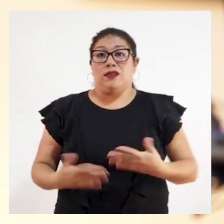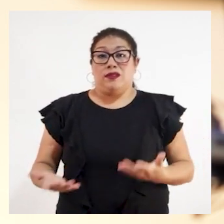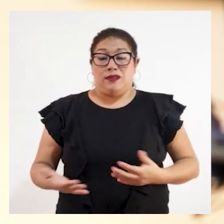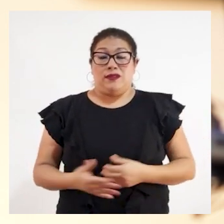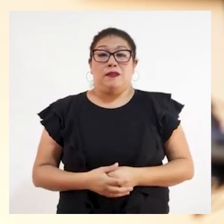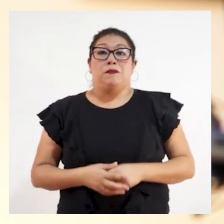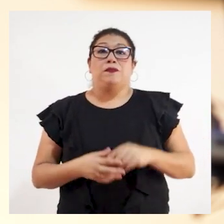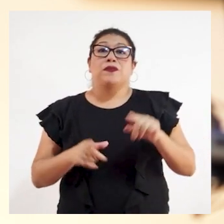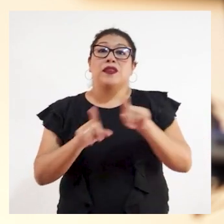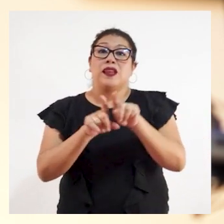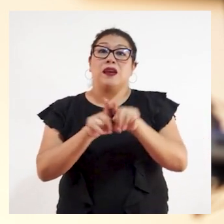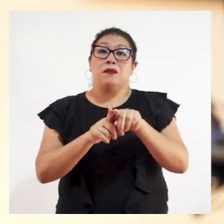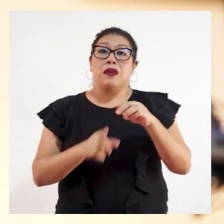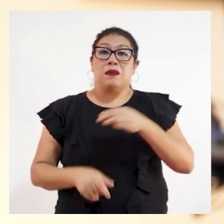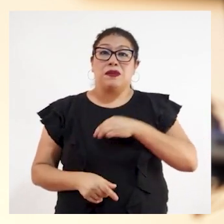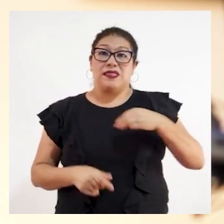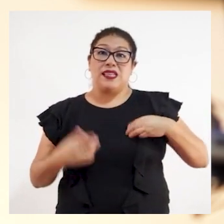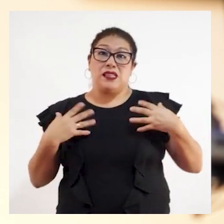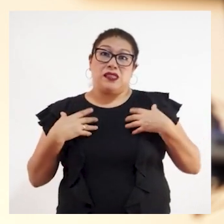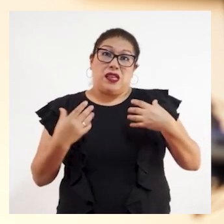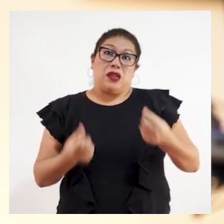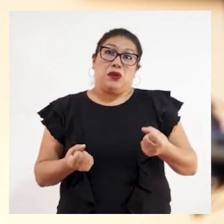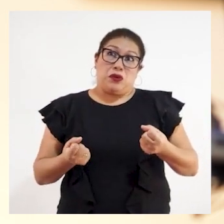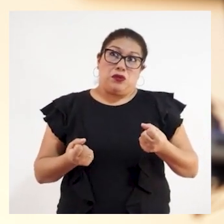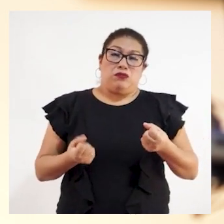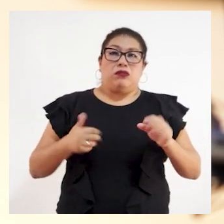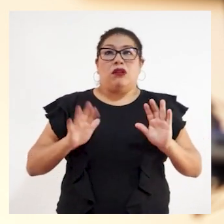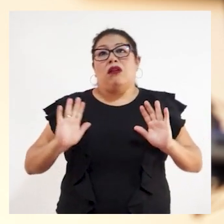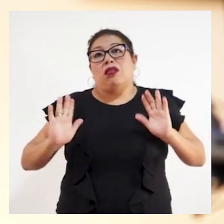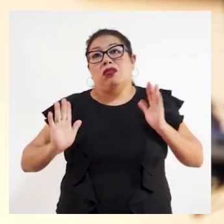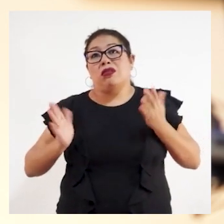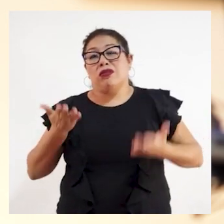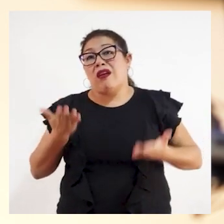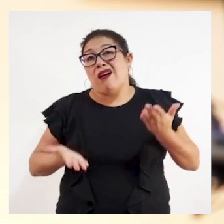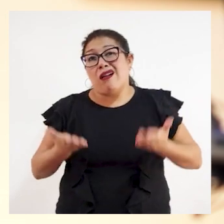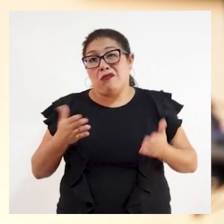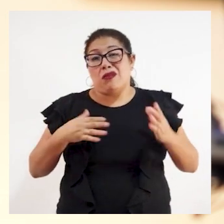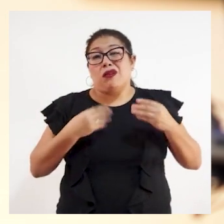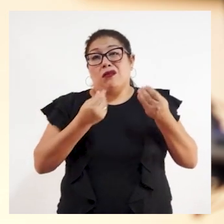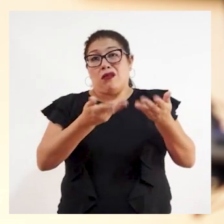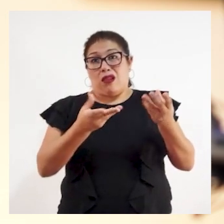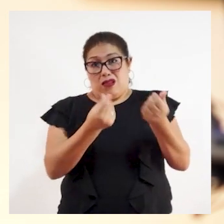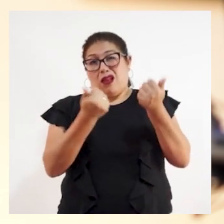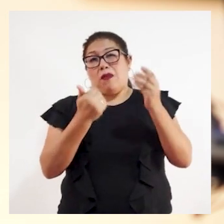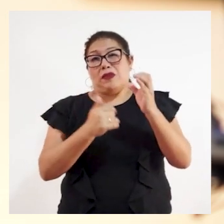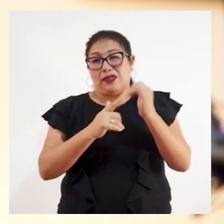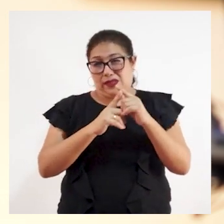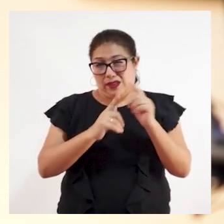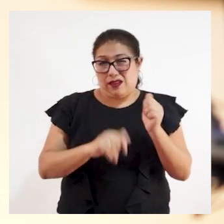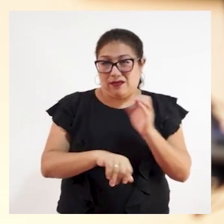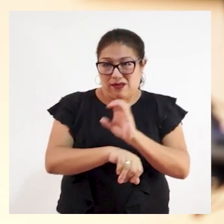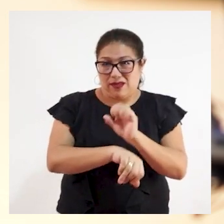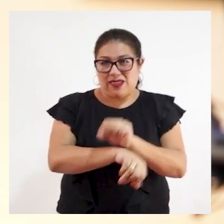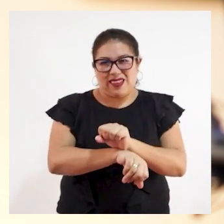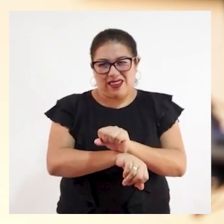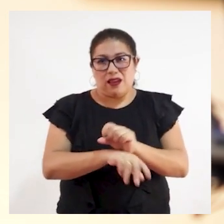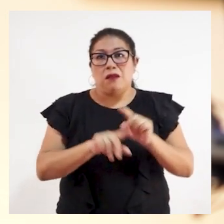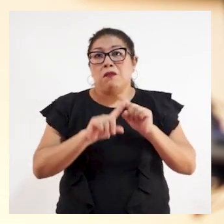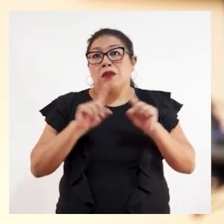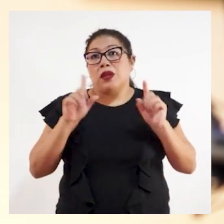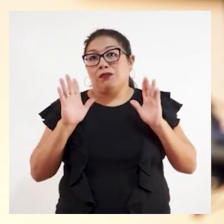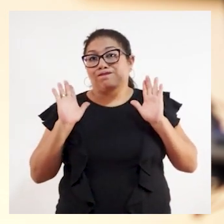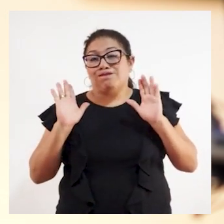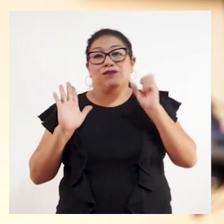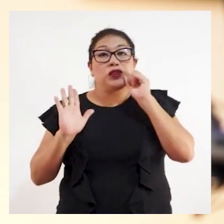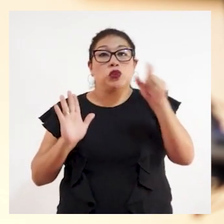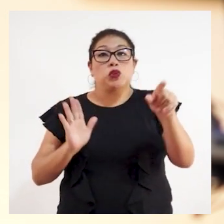los establecimientos de MINSA podría ser quizás un poco más accesible, lo he visto por ese medio, pero también a veces, si tú